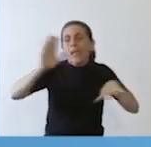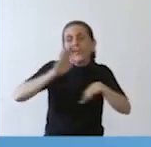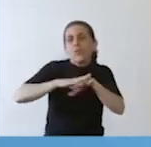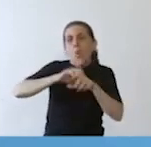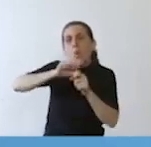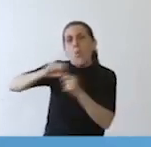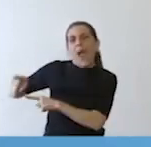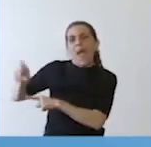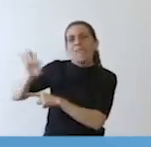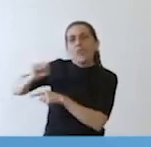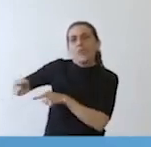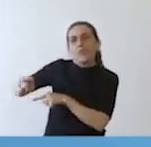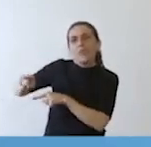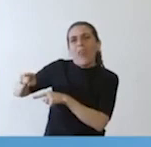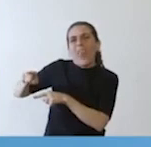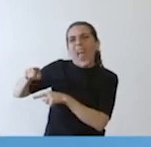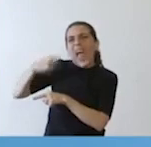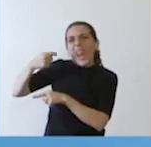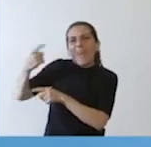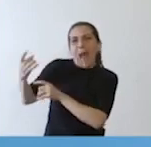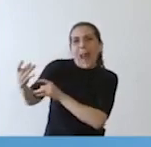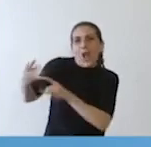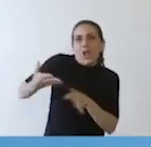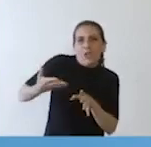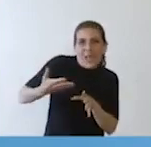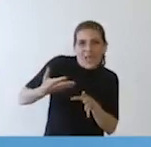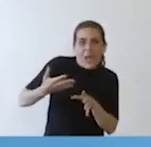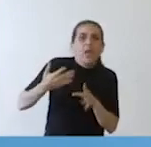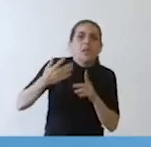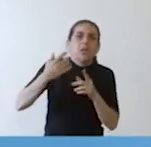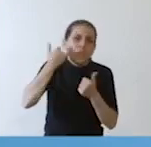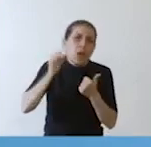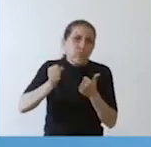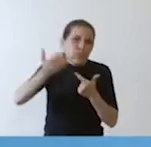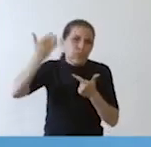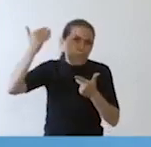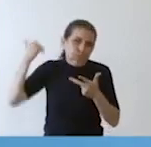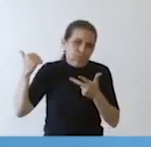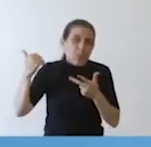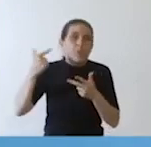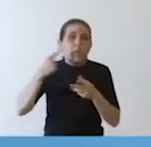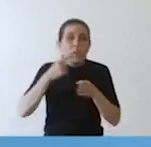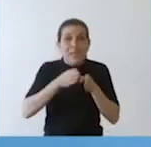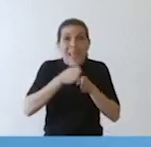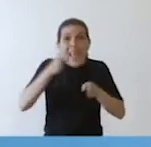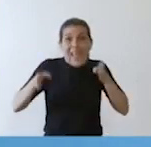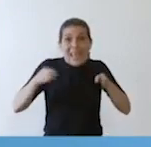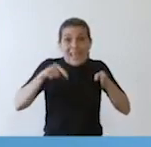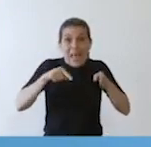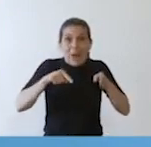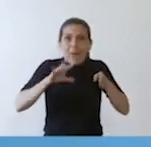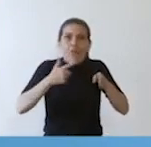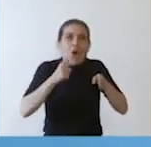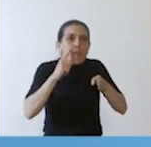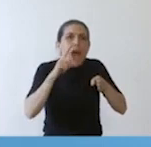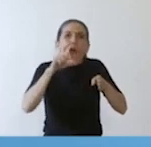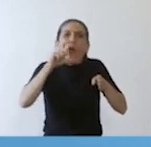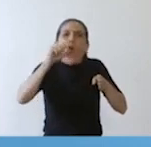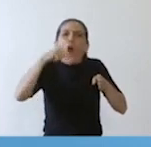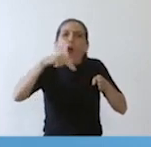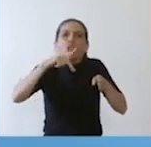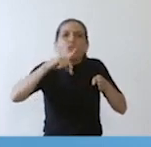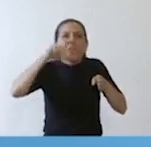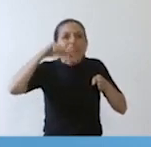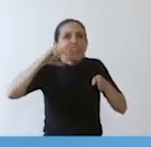saben, y como hemos tenido otros. La fase de contención es